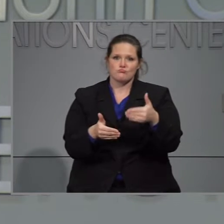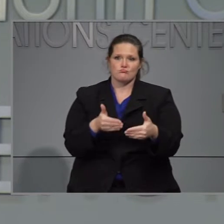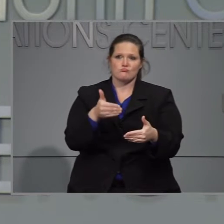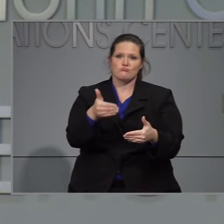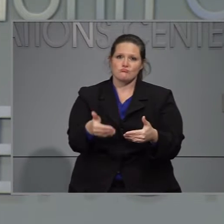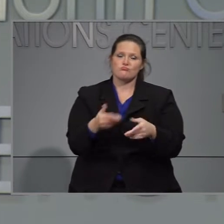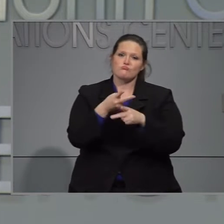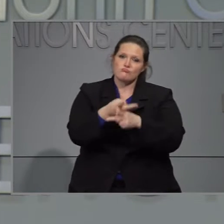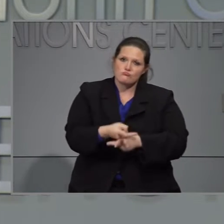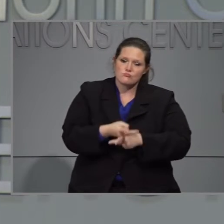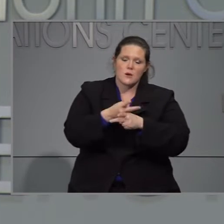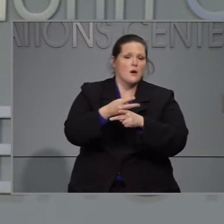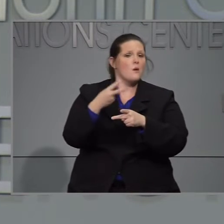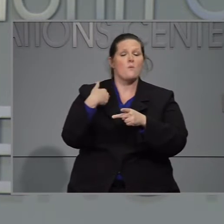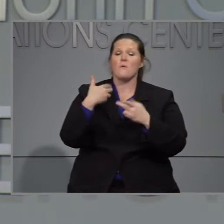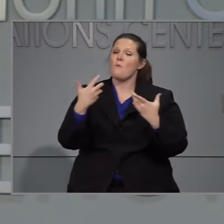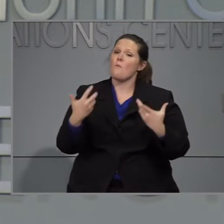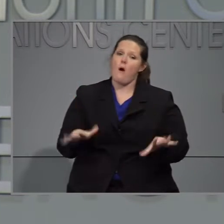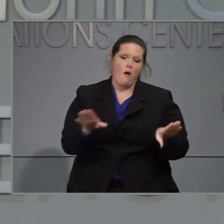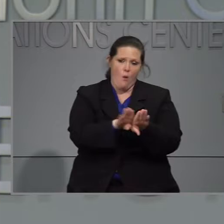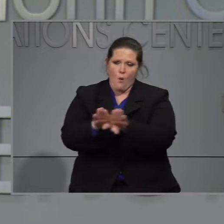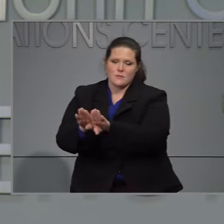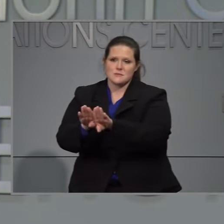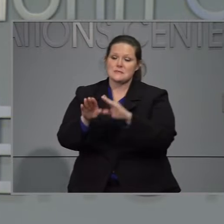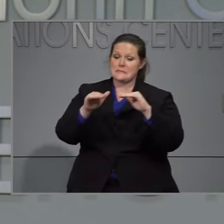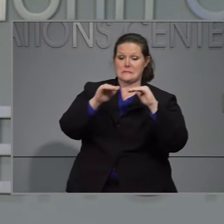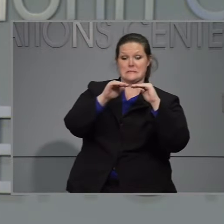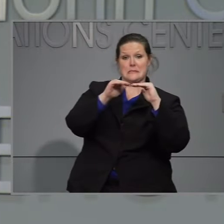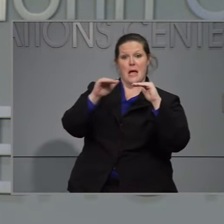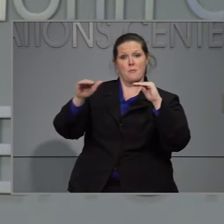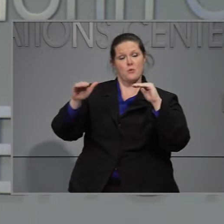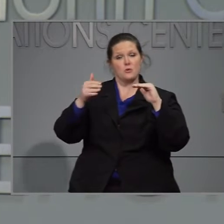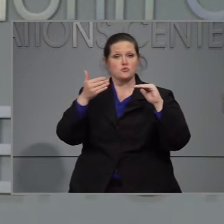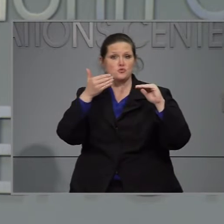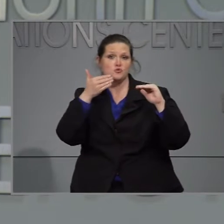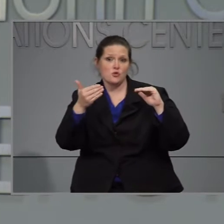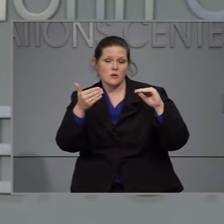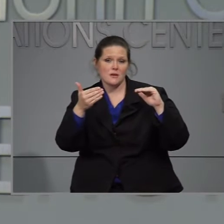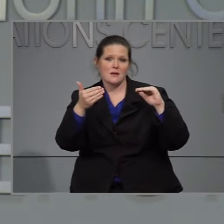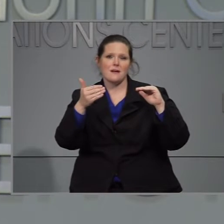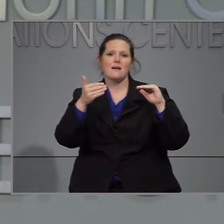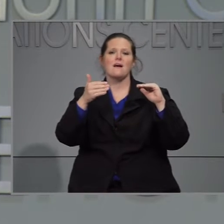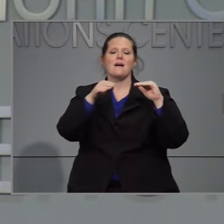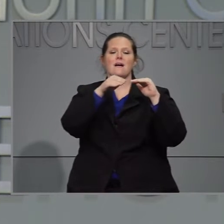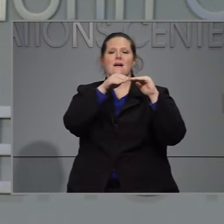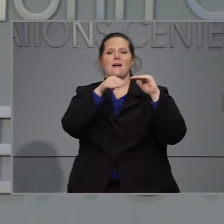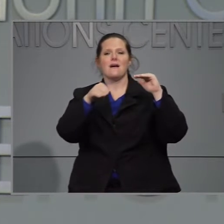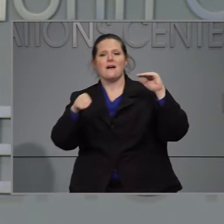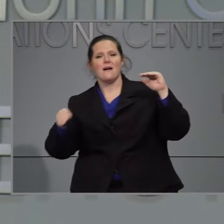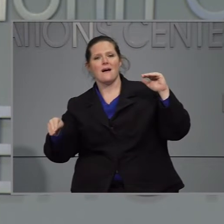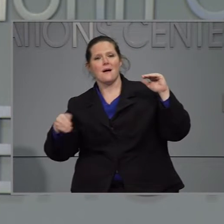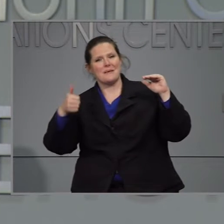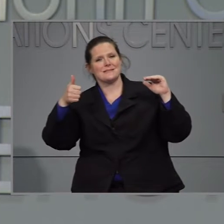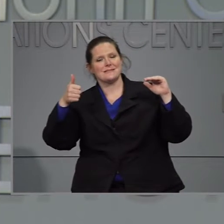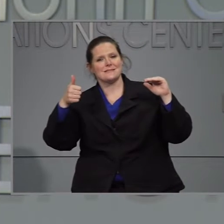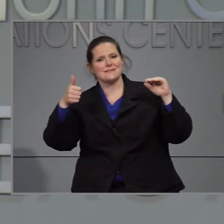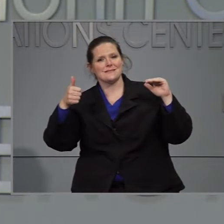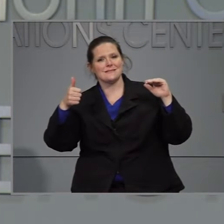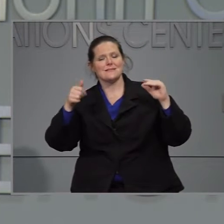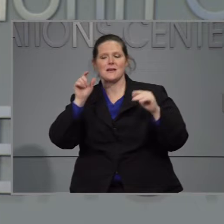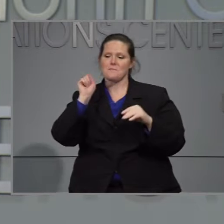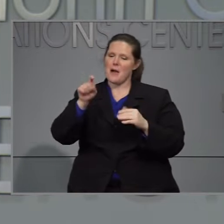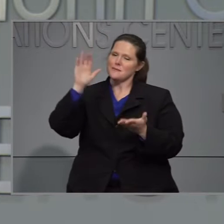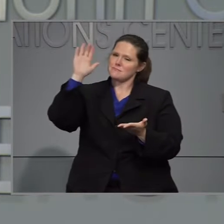queremos retroceder. Estar estable es bueno, pero disminuyendo es mejor. Reducir la propagación de este